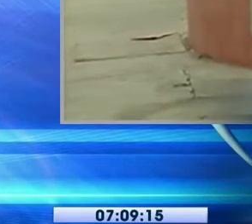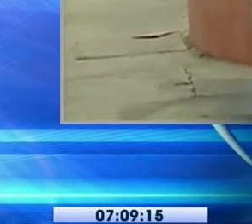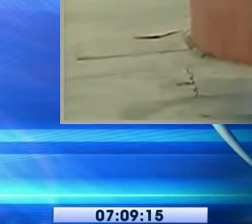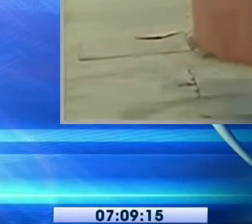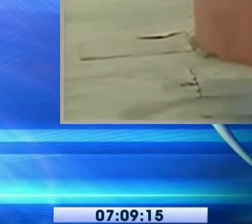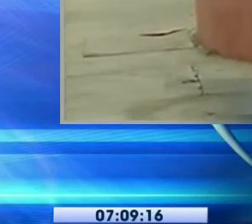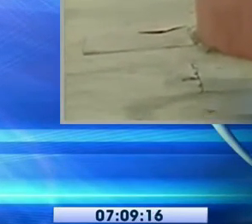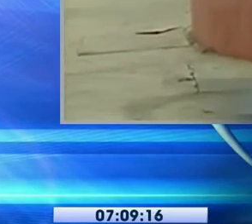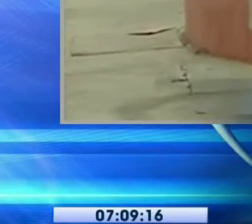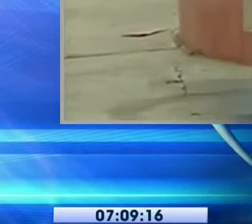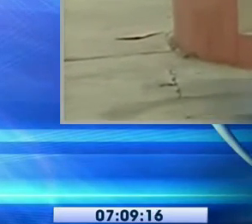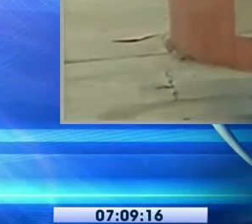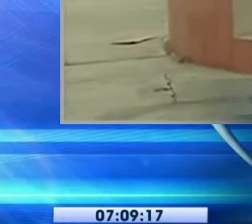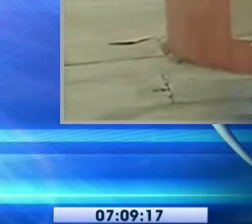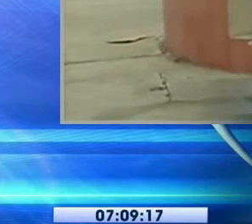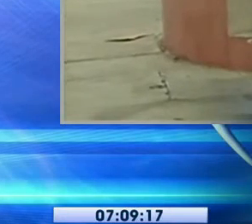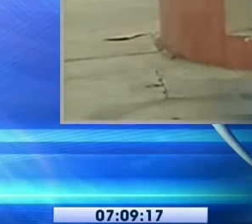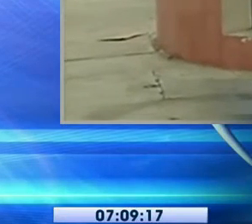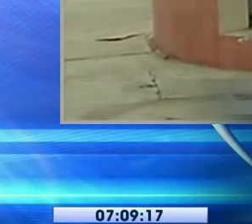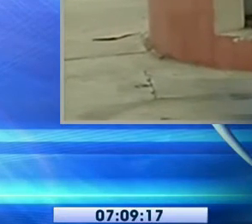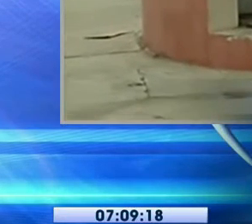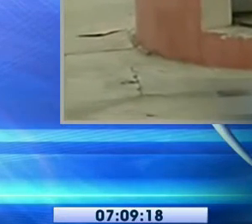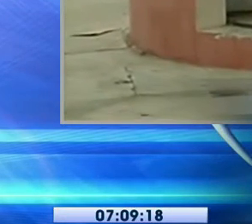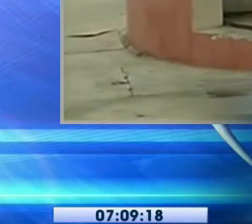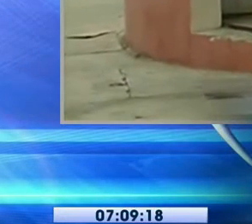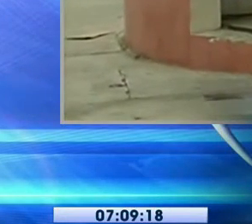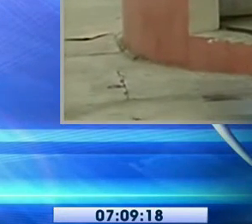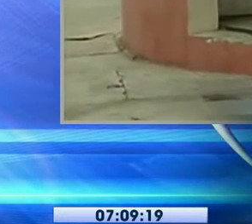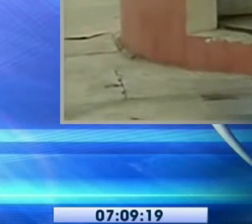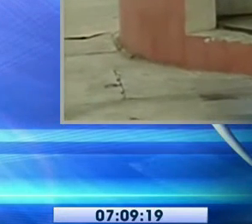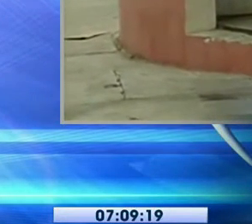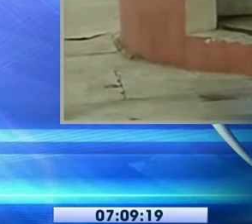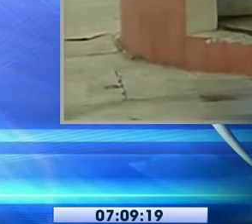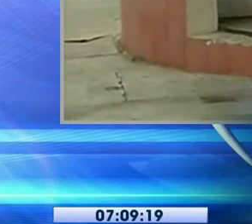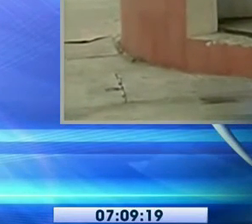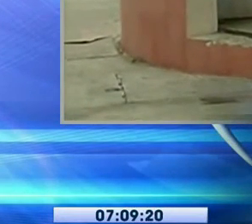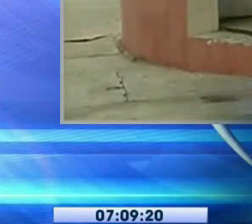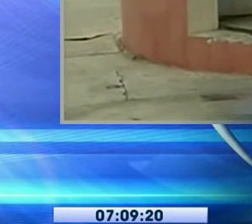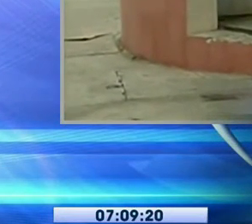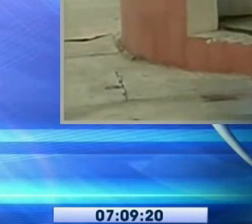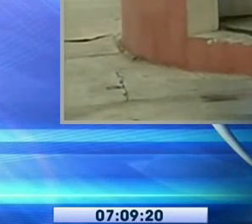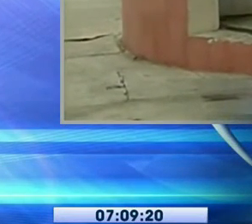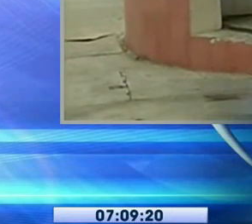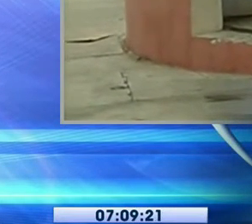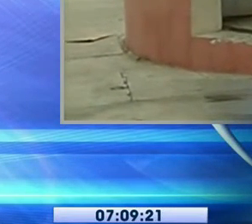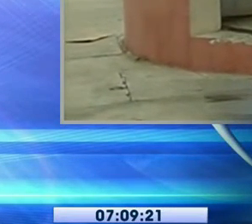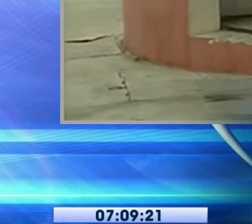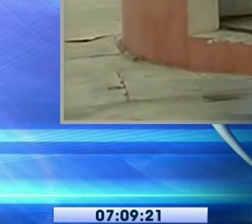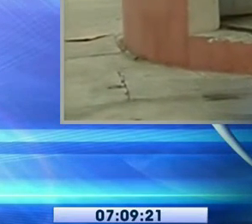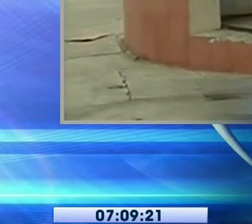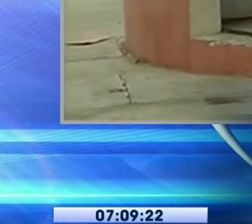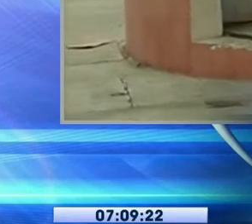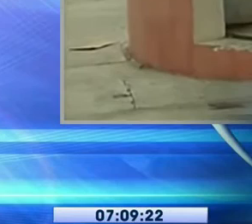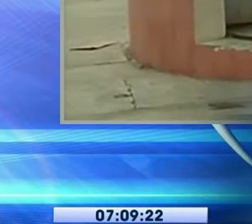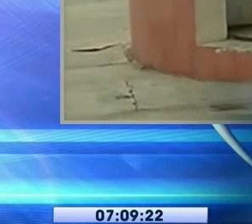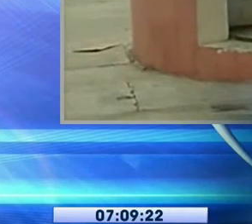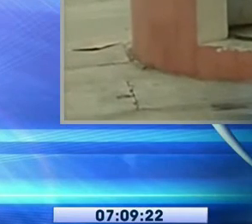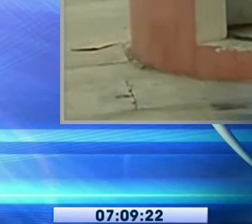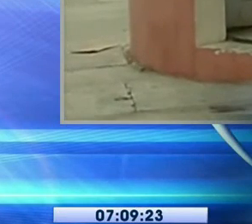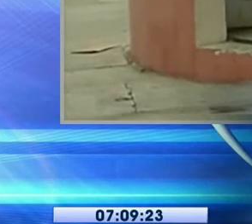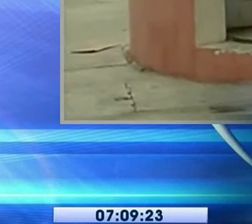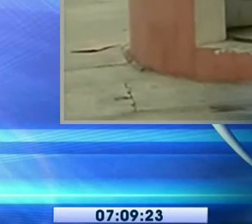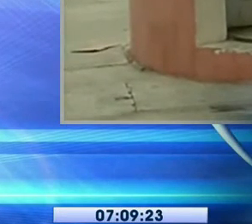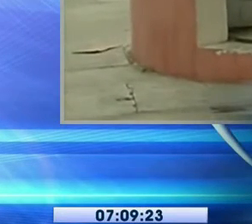ya les robaron, si llevaron la puerta, ¿qué quiere decir? Que los señores hacen el urinario uno un poco más, donde les quitan eso de ahí, entonces cogen el poste